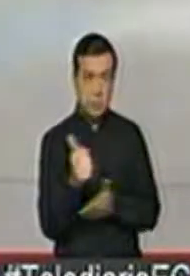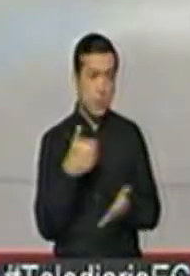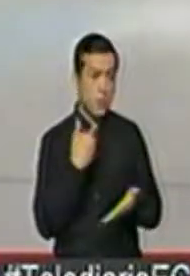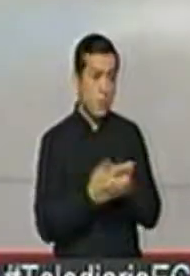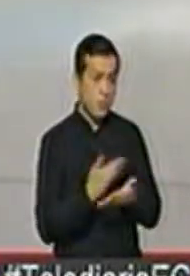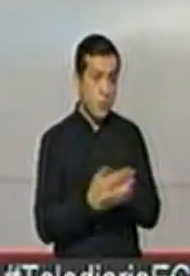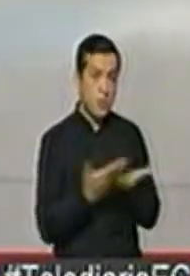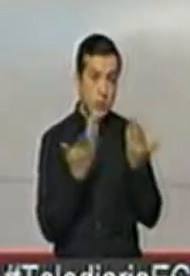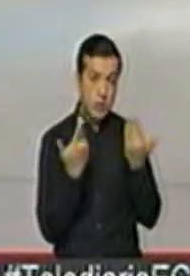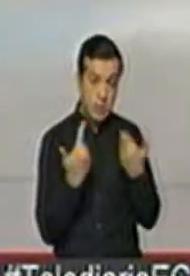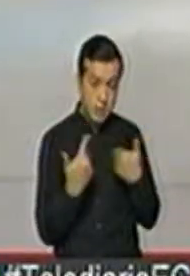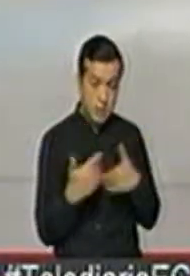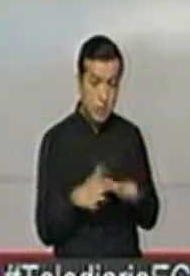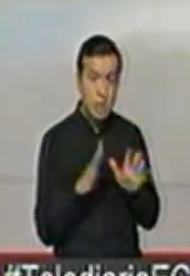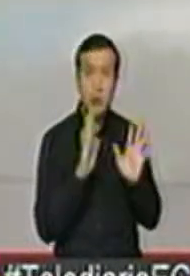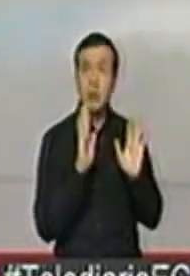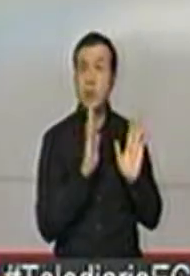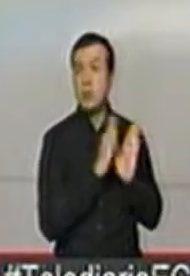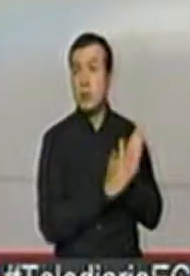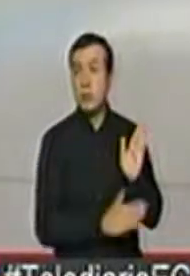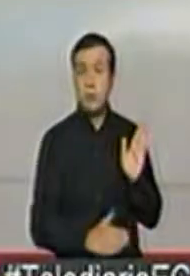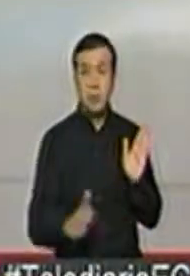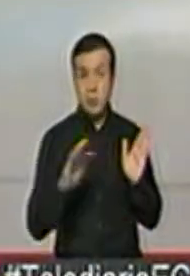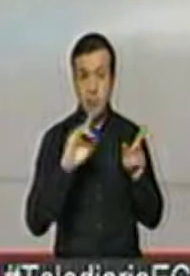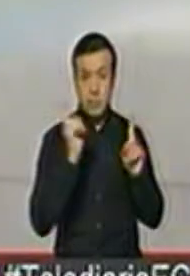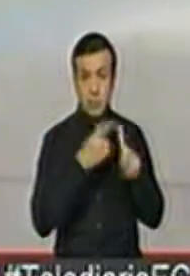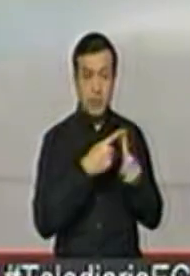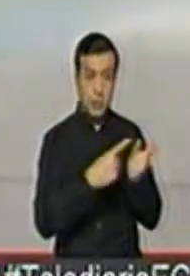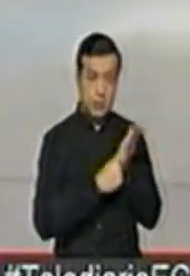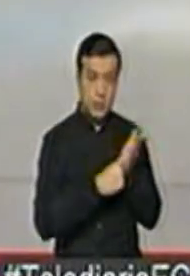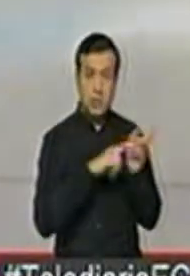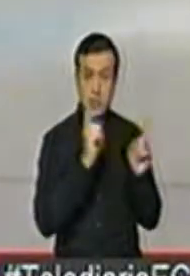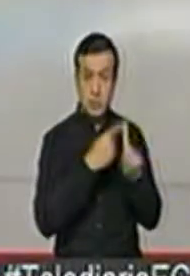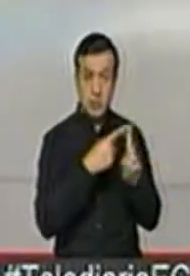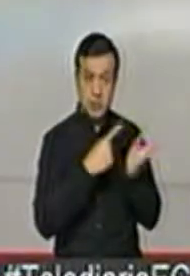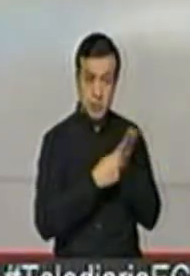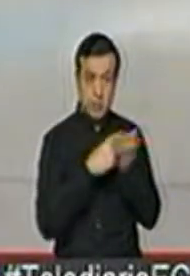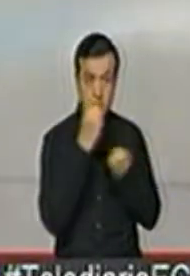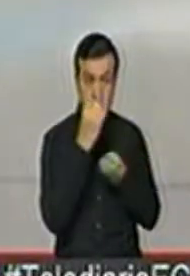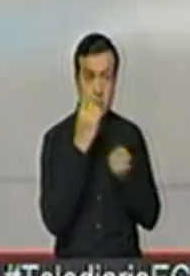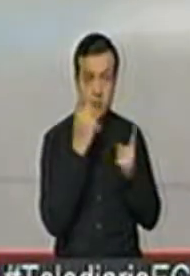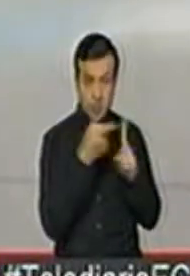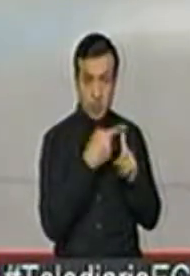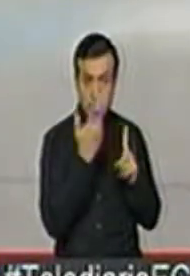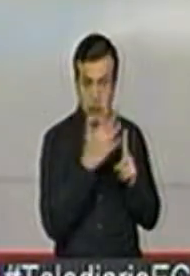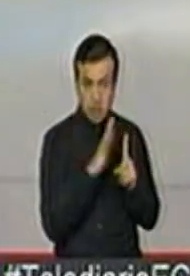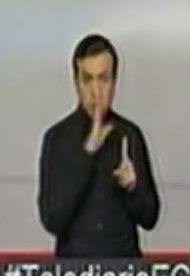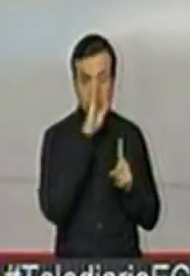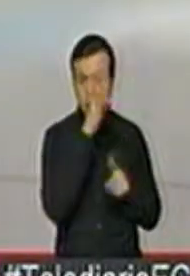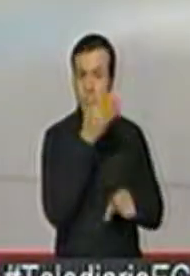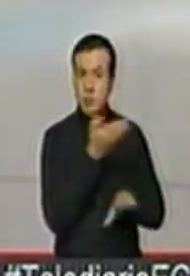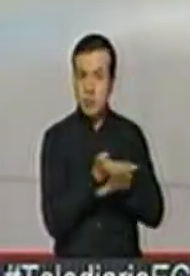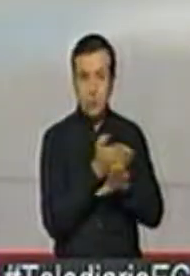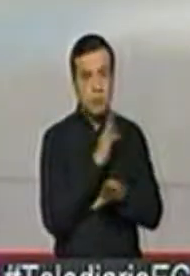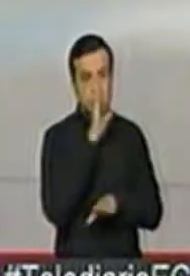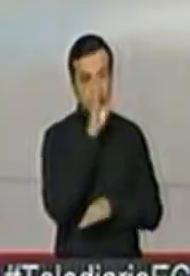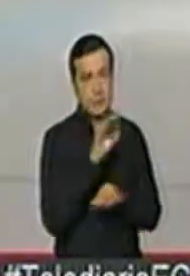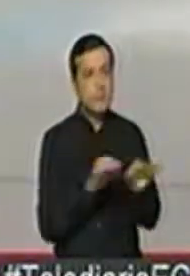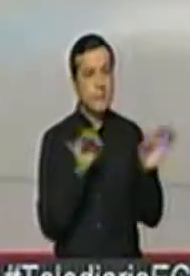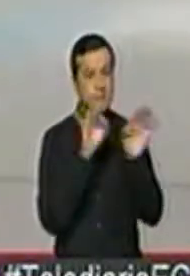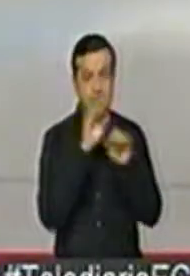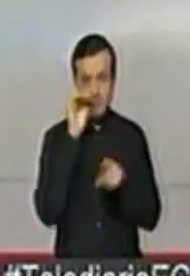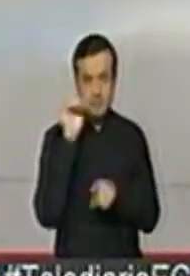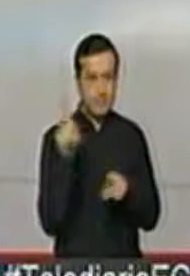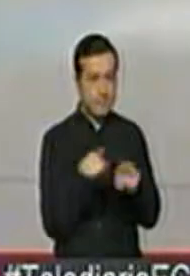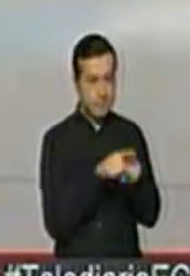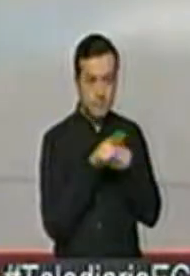ya está pasado ya el debate del primer informe. Siempre la propuesta ha sido, y creo que hay un consenso en eso,